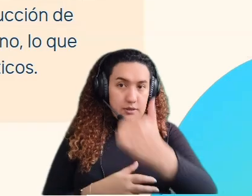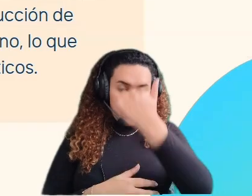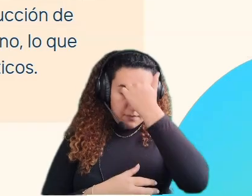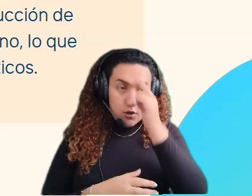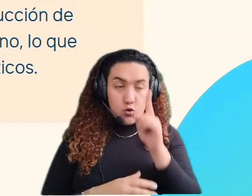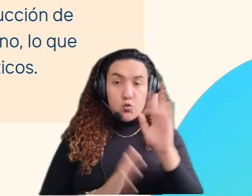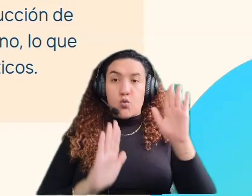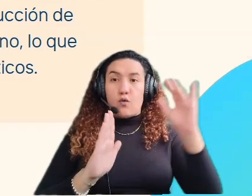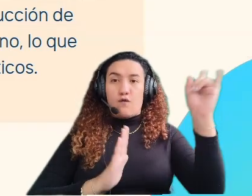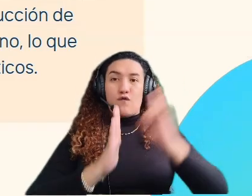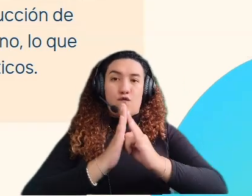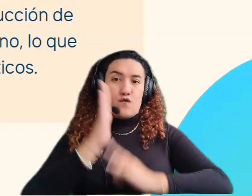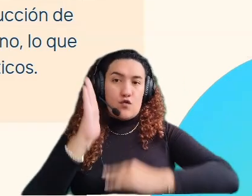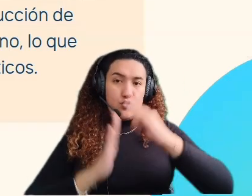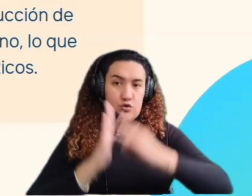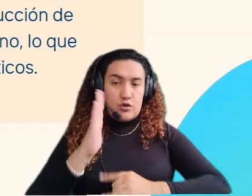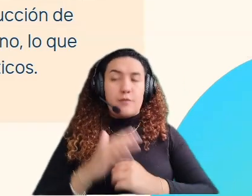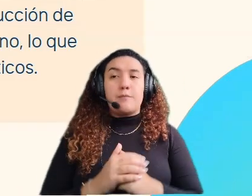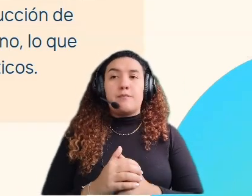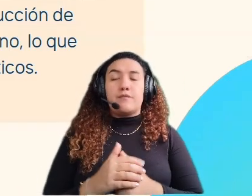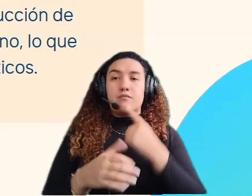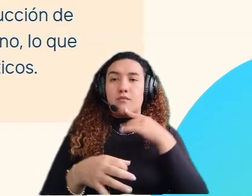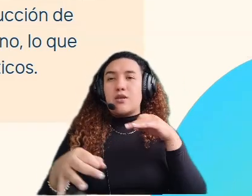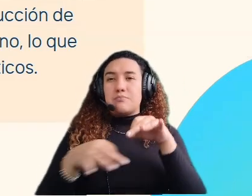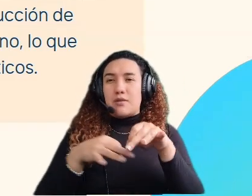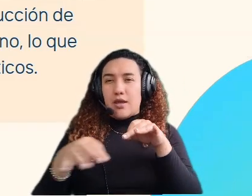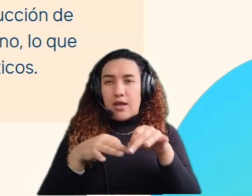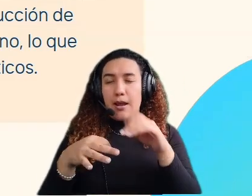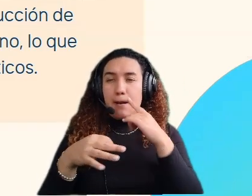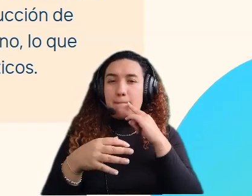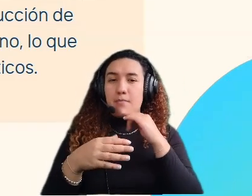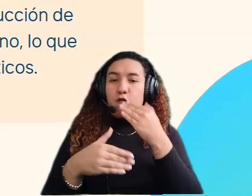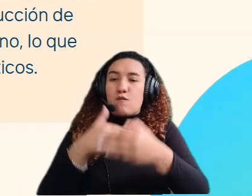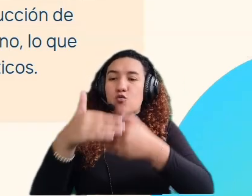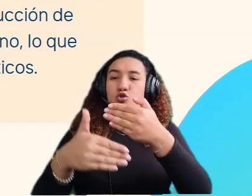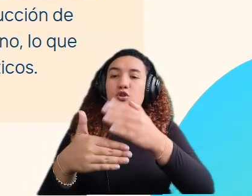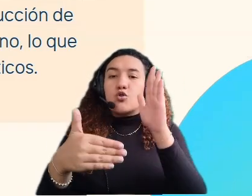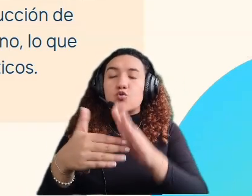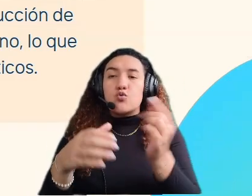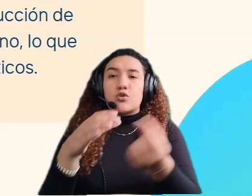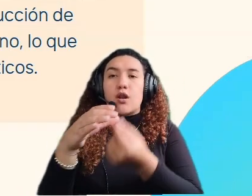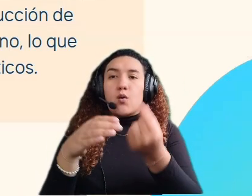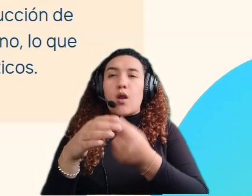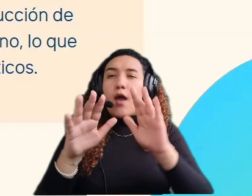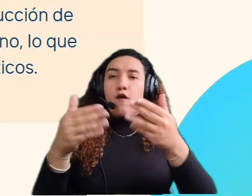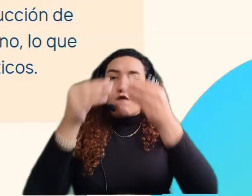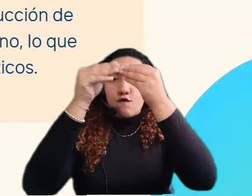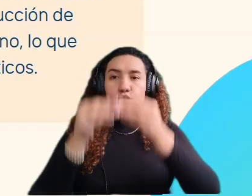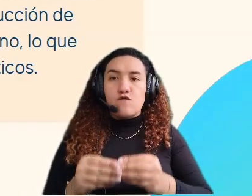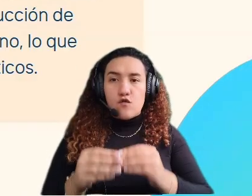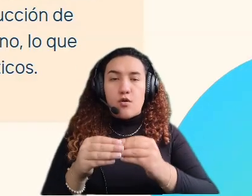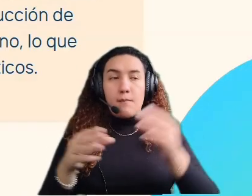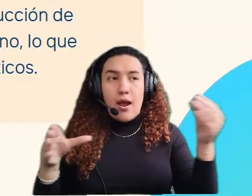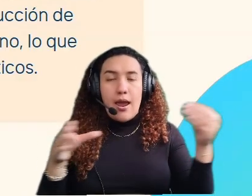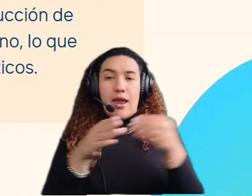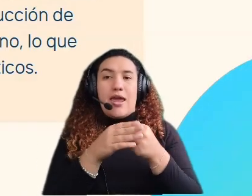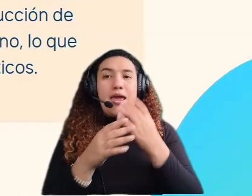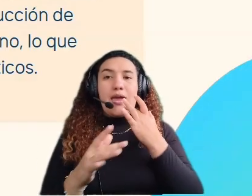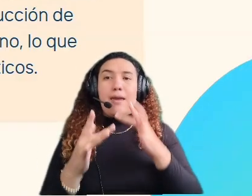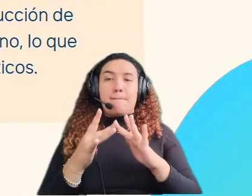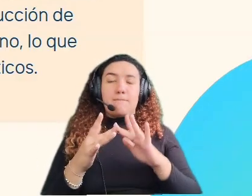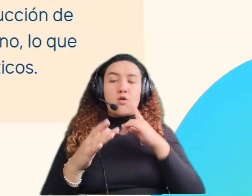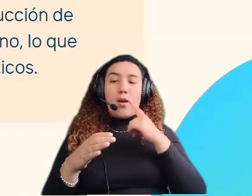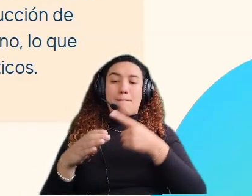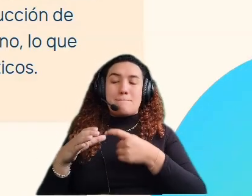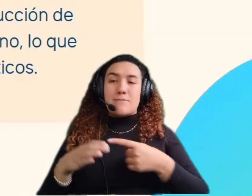de sus pigmentos fotosintéticos. Igualmente se identificaron y explicaron mecanismos esenciales de adaptación celular. En este